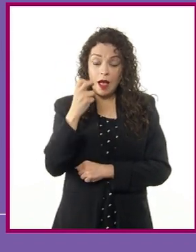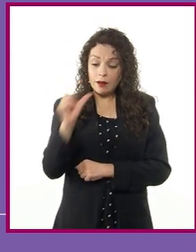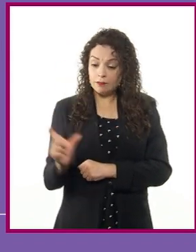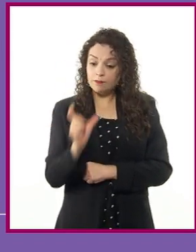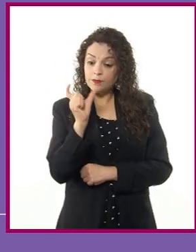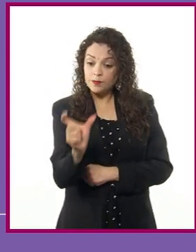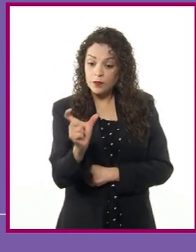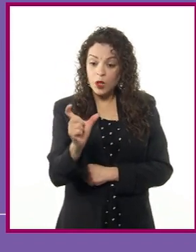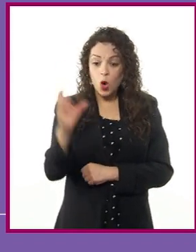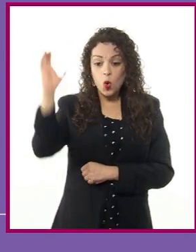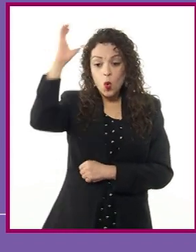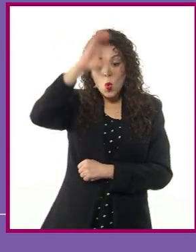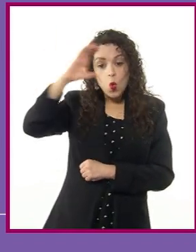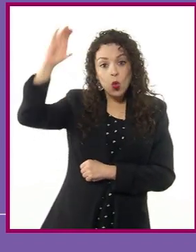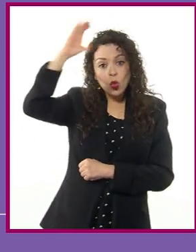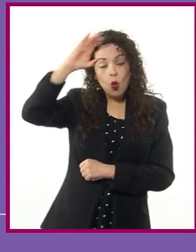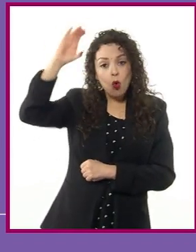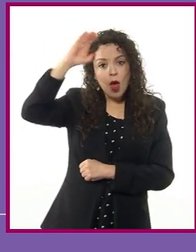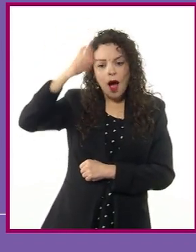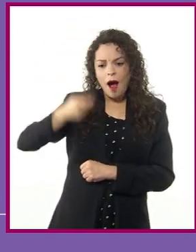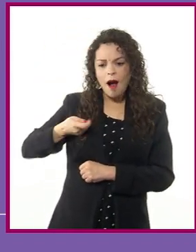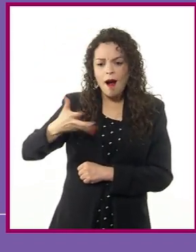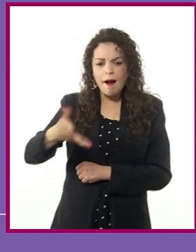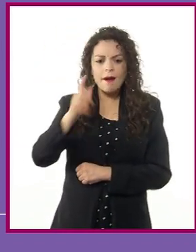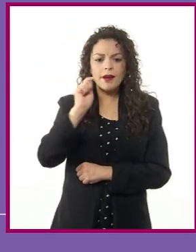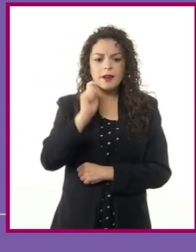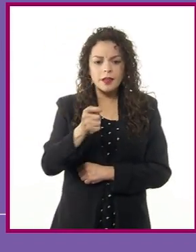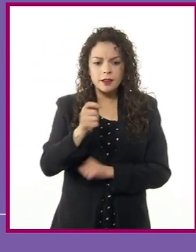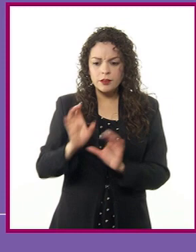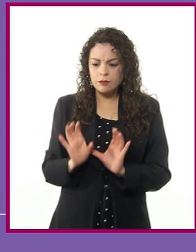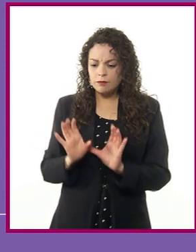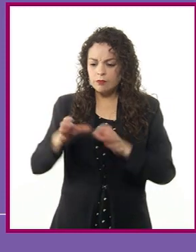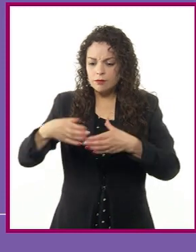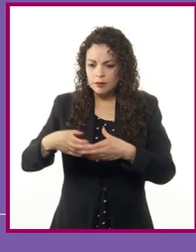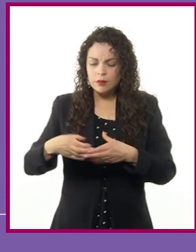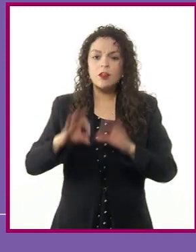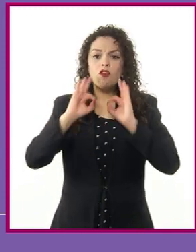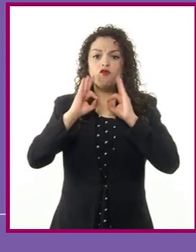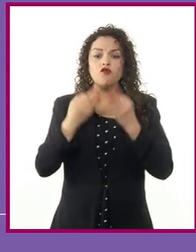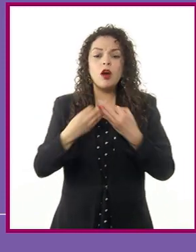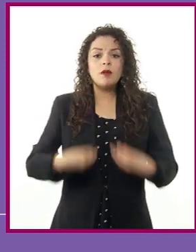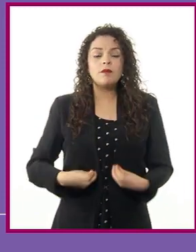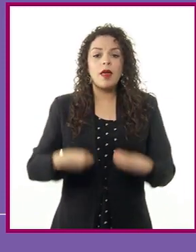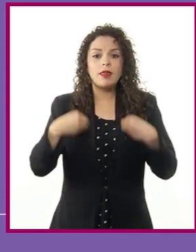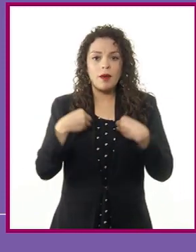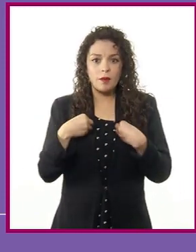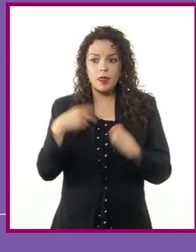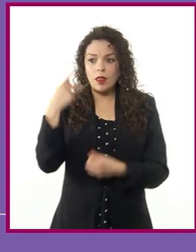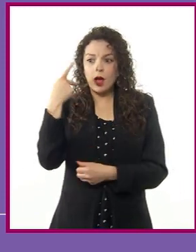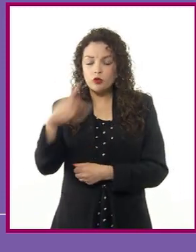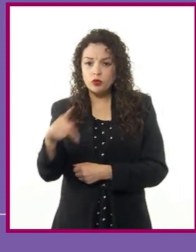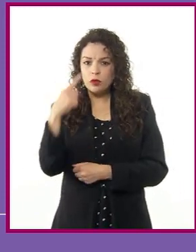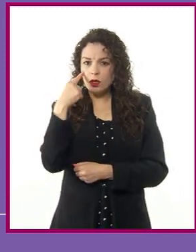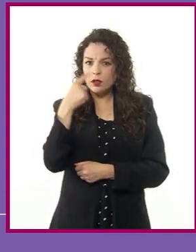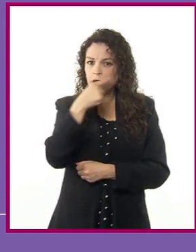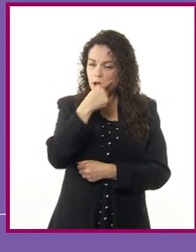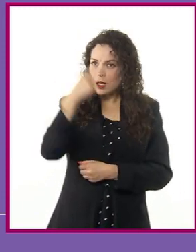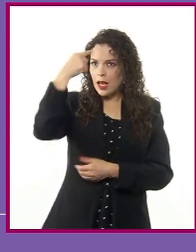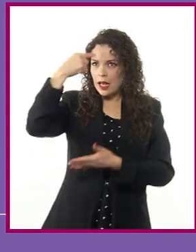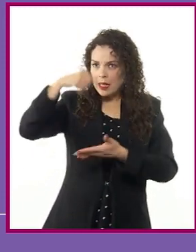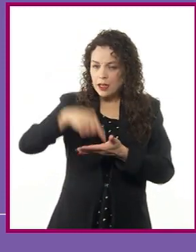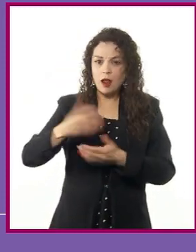cultura se utiliza para designar al conjunto de modos de vida, creencias,